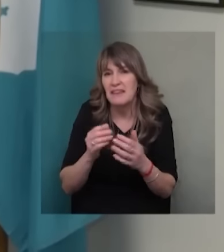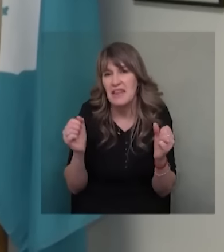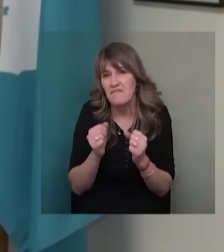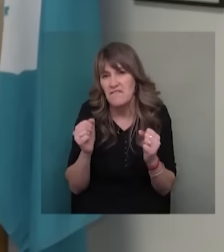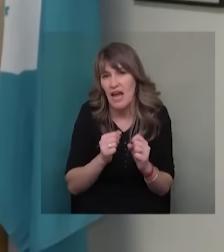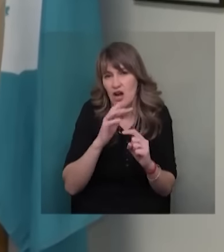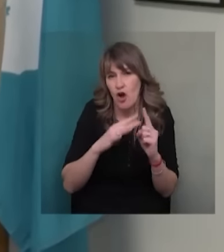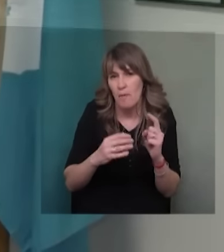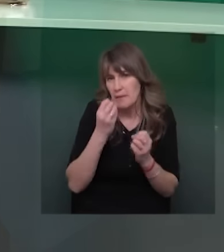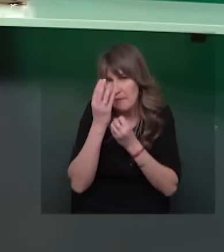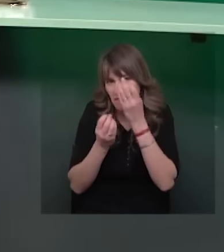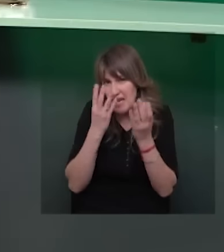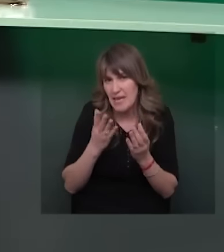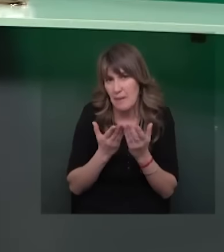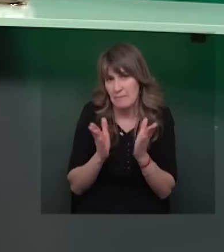Primavera